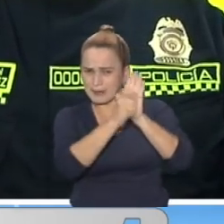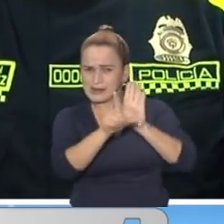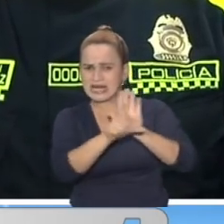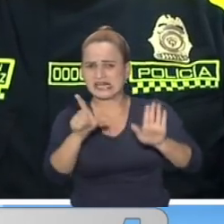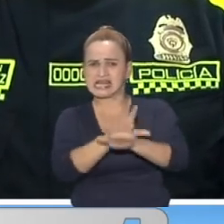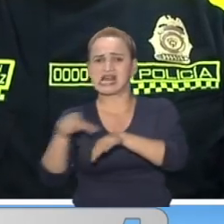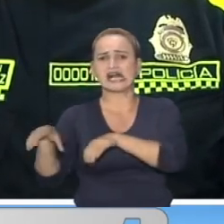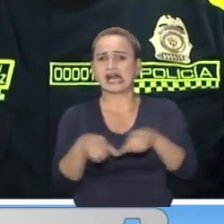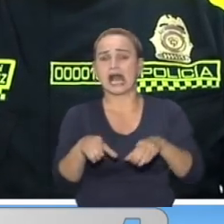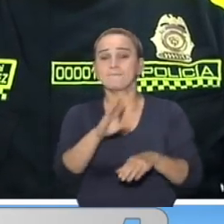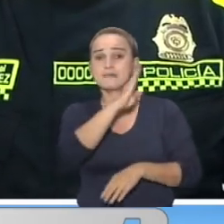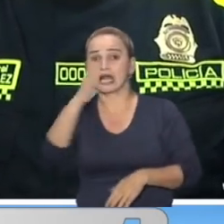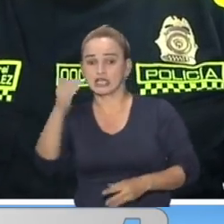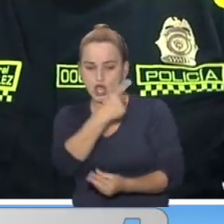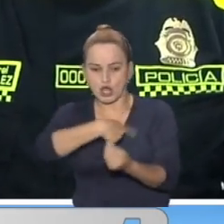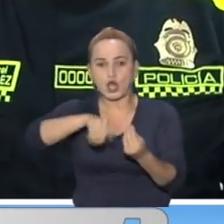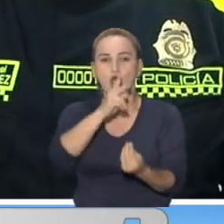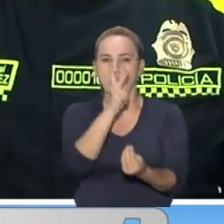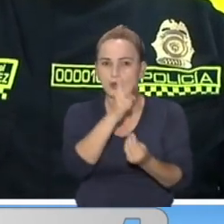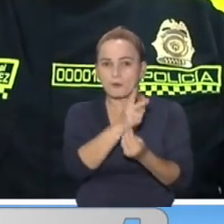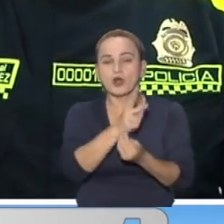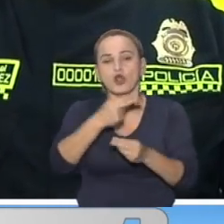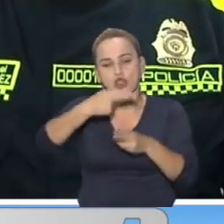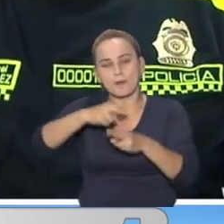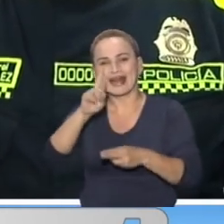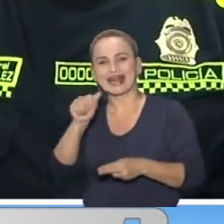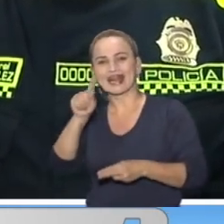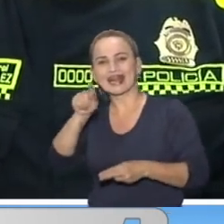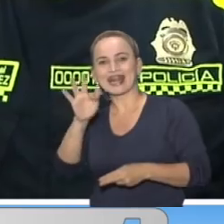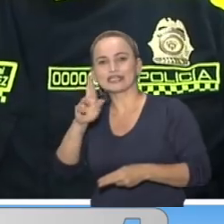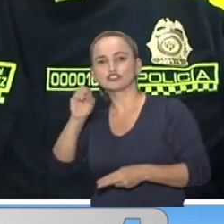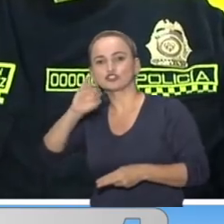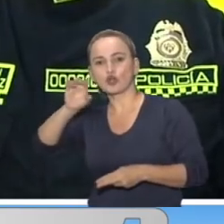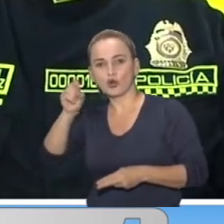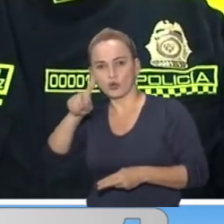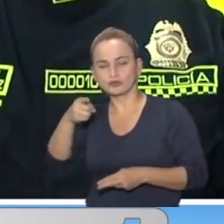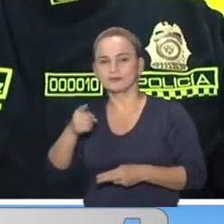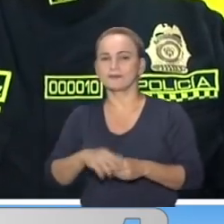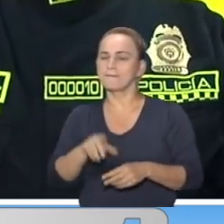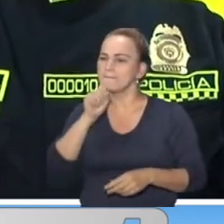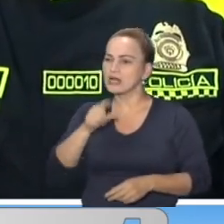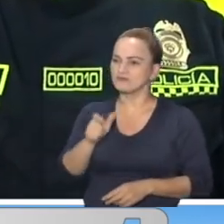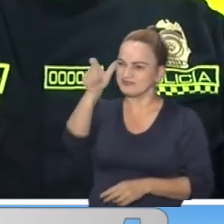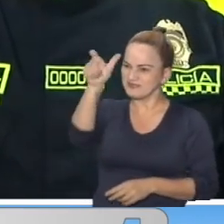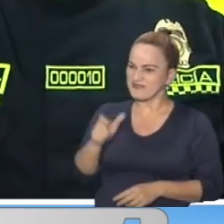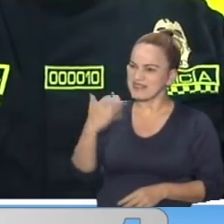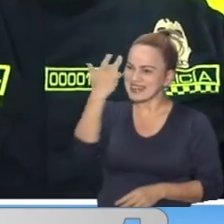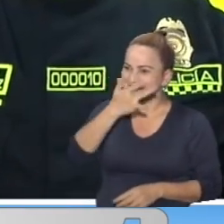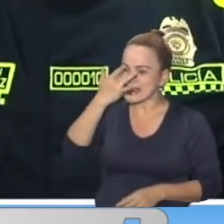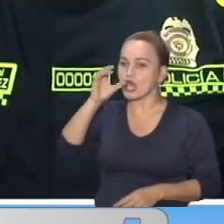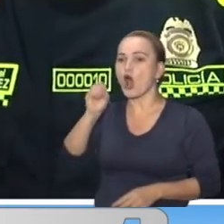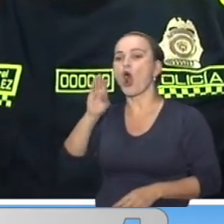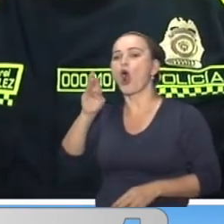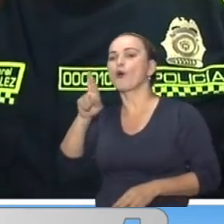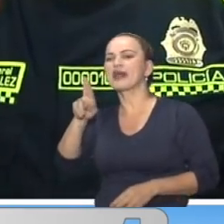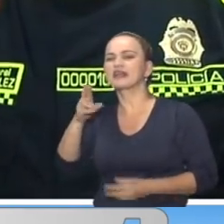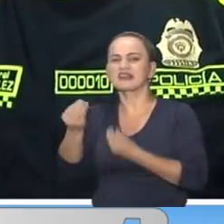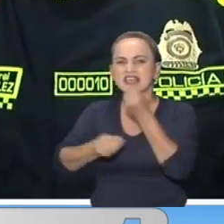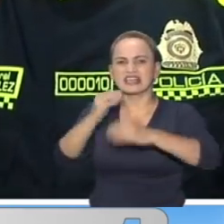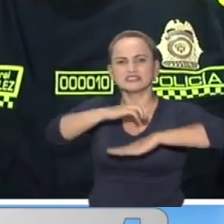ciudad por parte de estos grupos de los rastrojos costeños. General, ¿qué hacía El Negro Over en Melgar, Tolima?